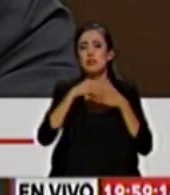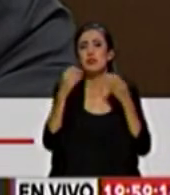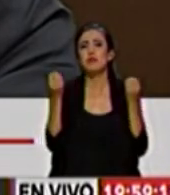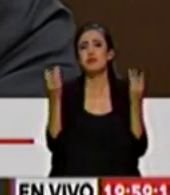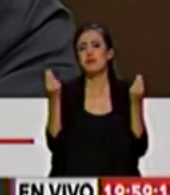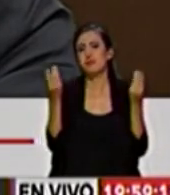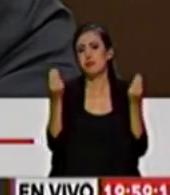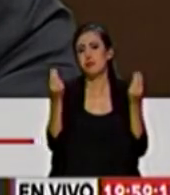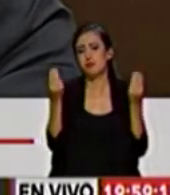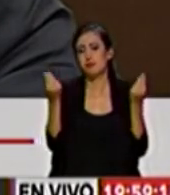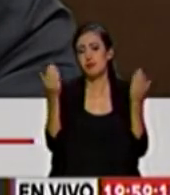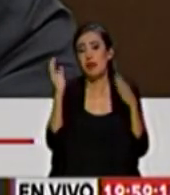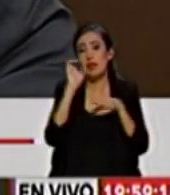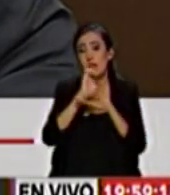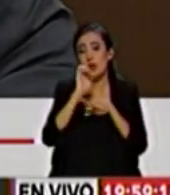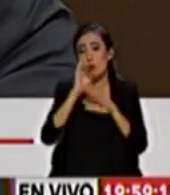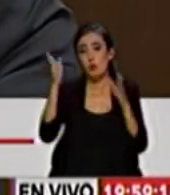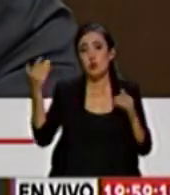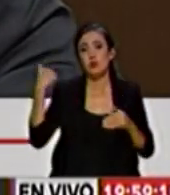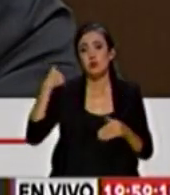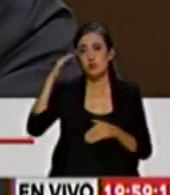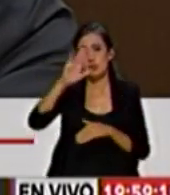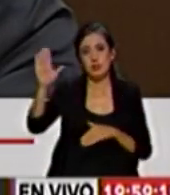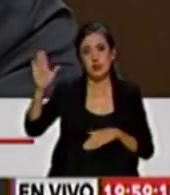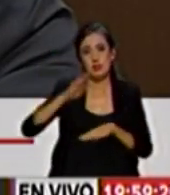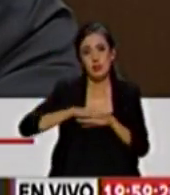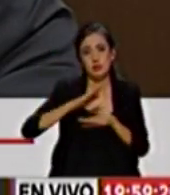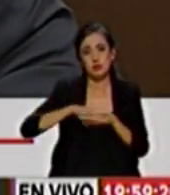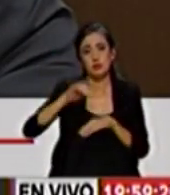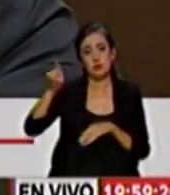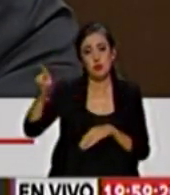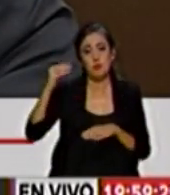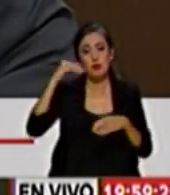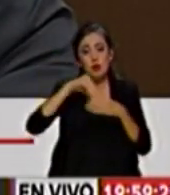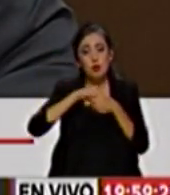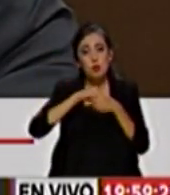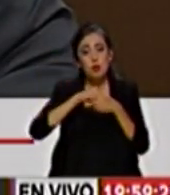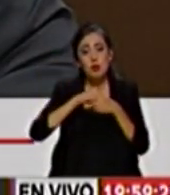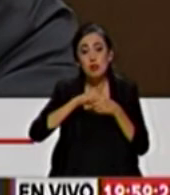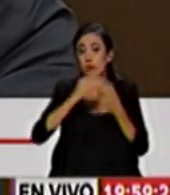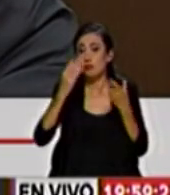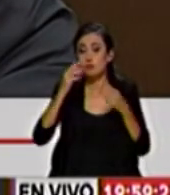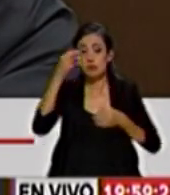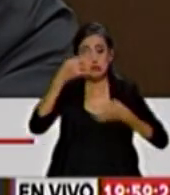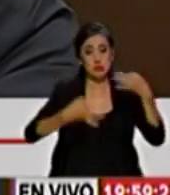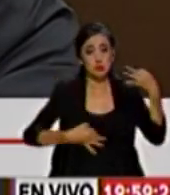millones de dólares de los ecuatorianos, en un delito que la justicia